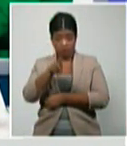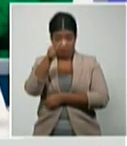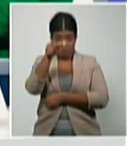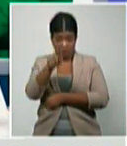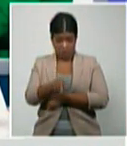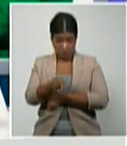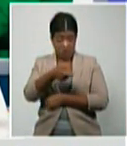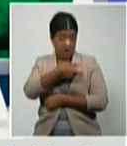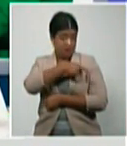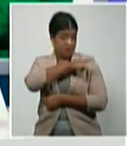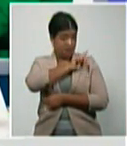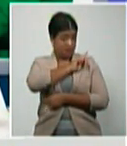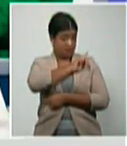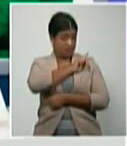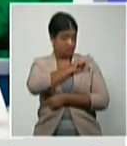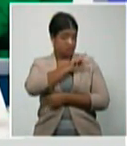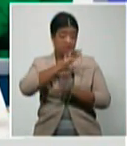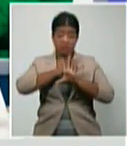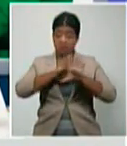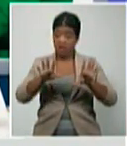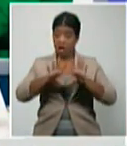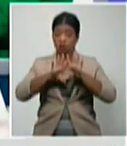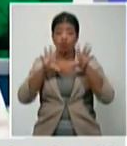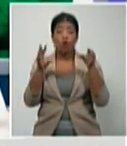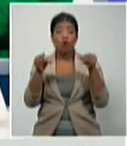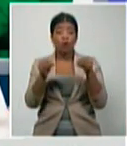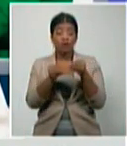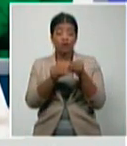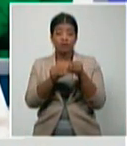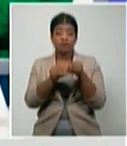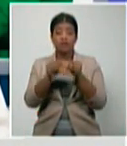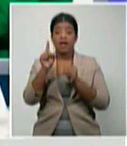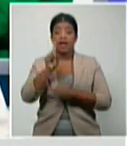ayer, pues ya suman un total de